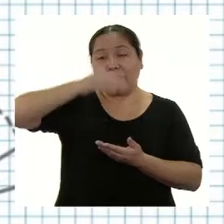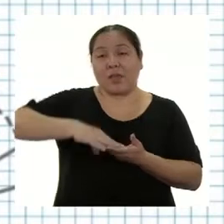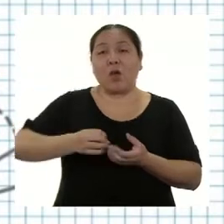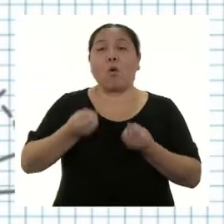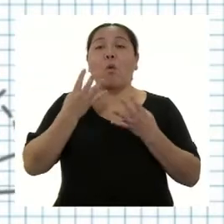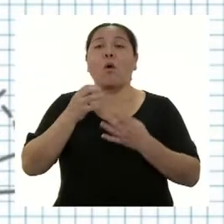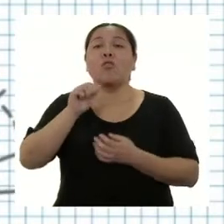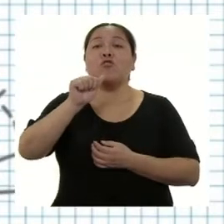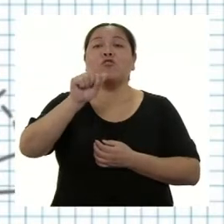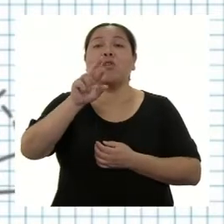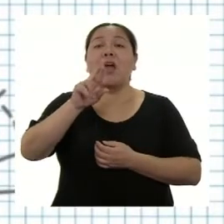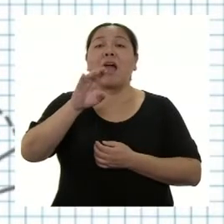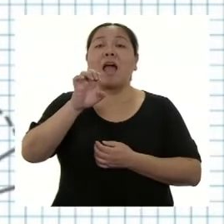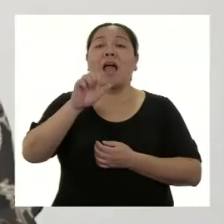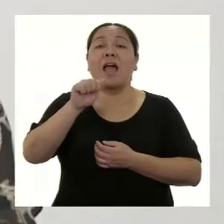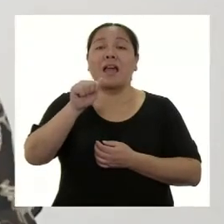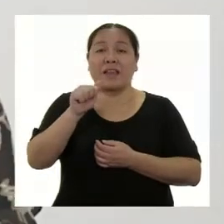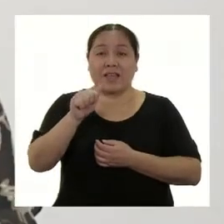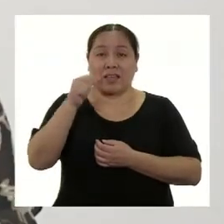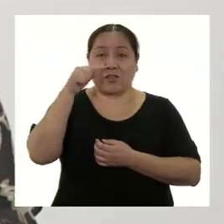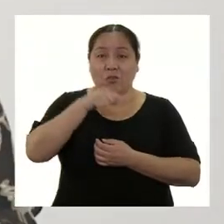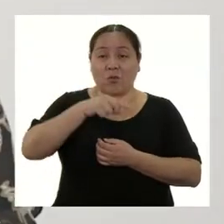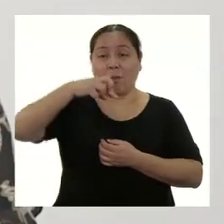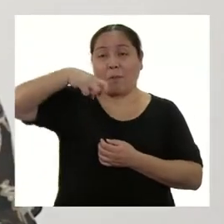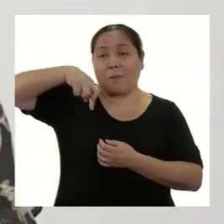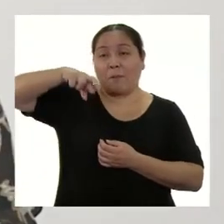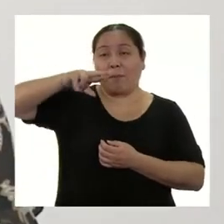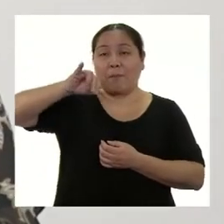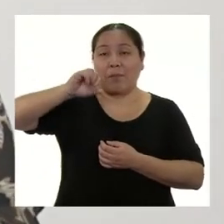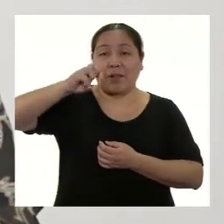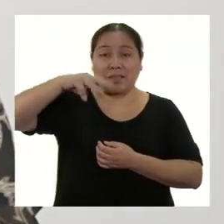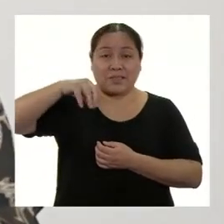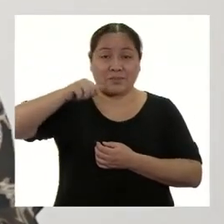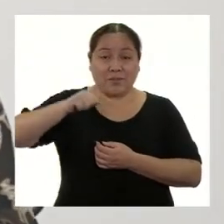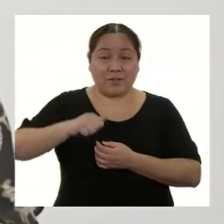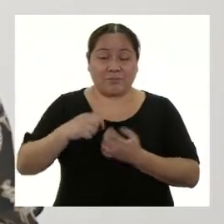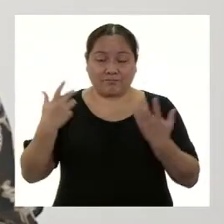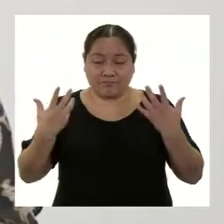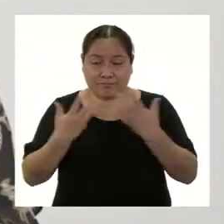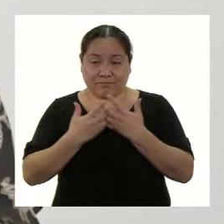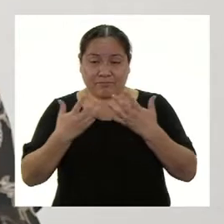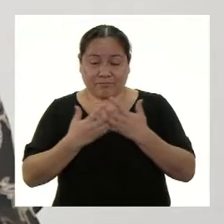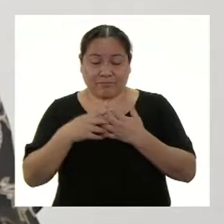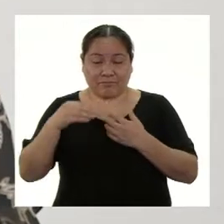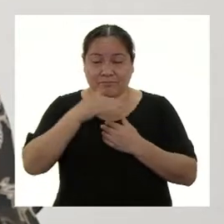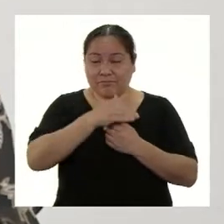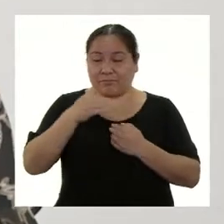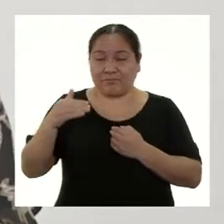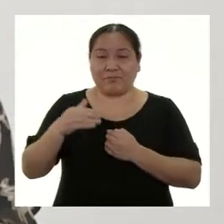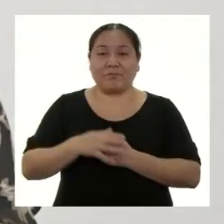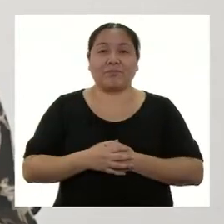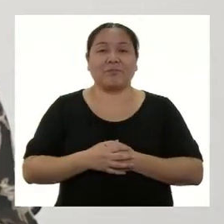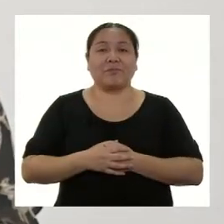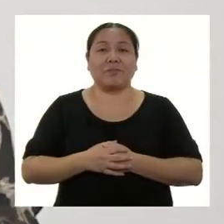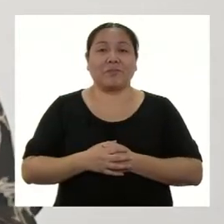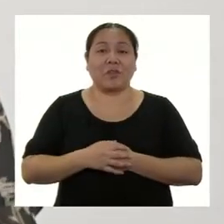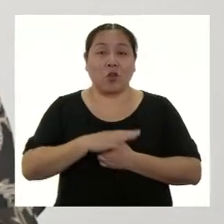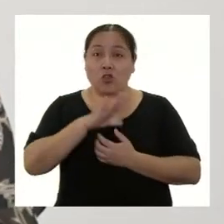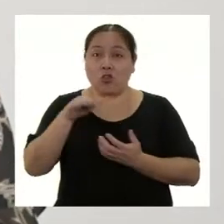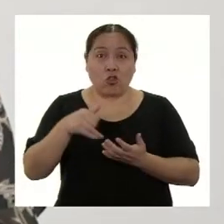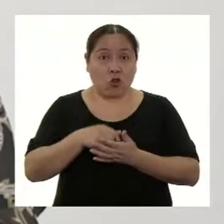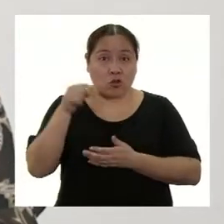de la superficie de un prisma, estableciendo relaciones entre sus elementos. Con todos